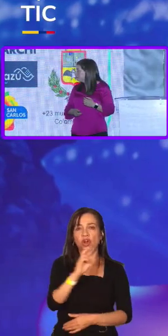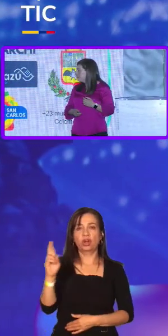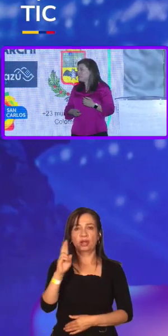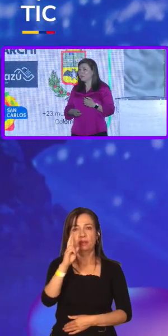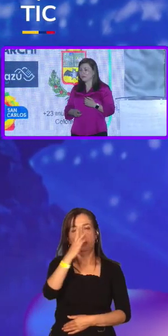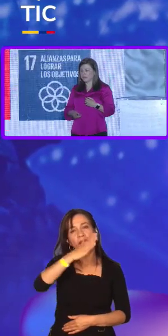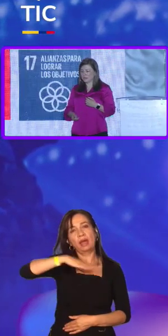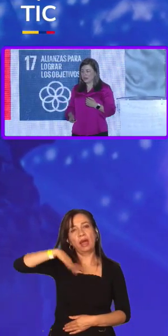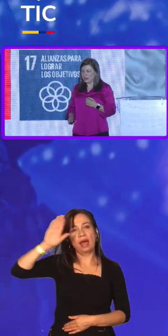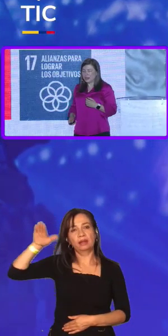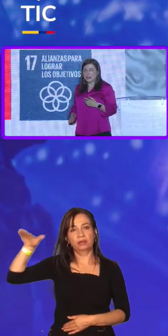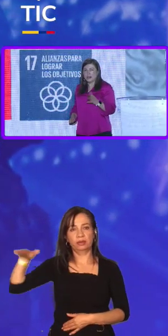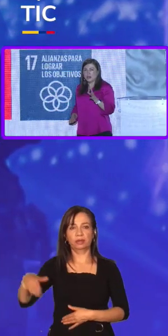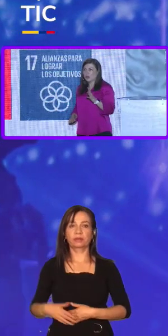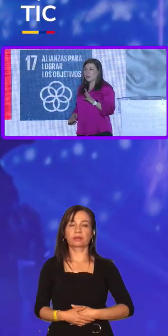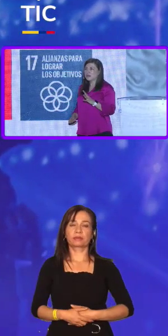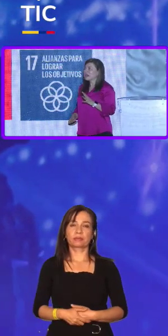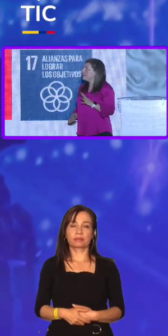Antioqueño.